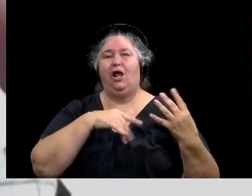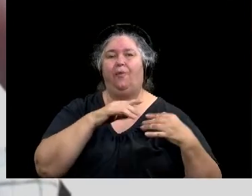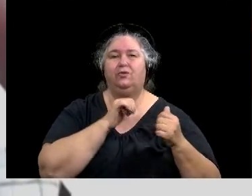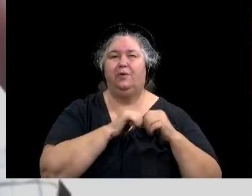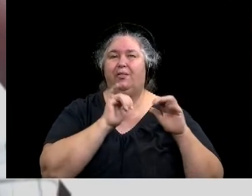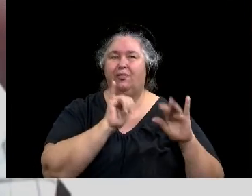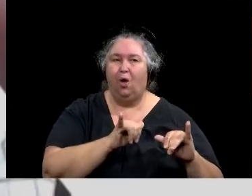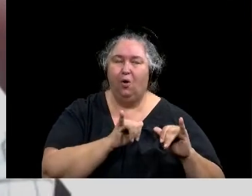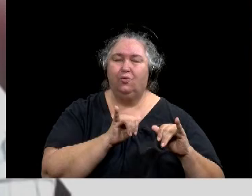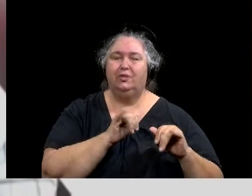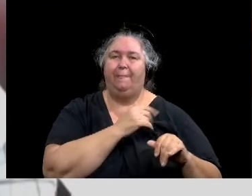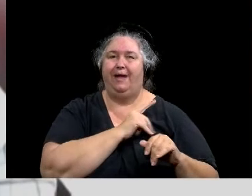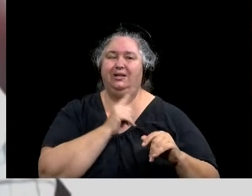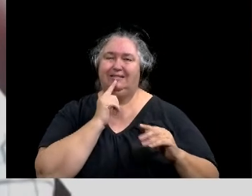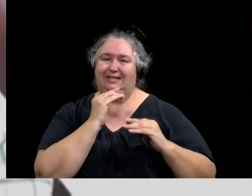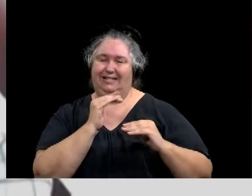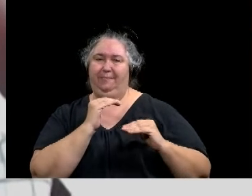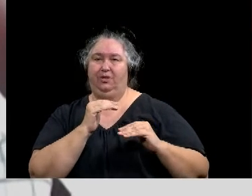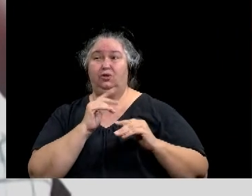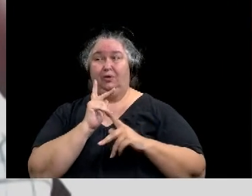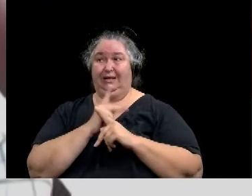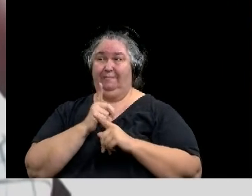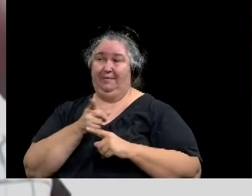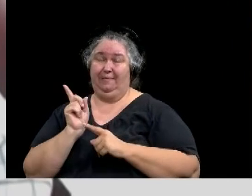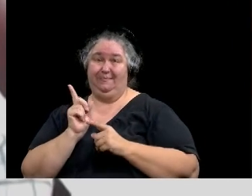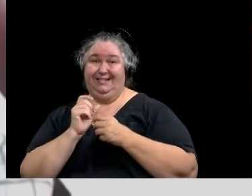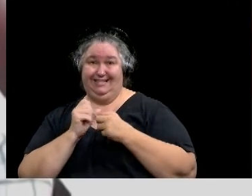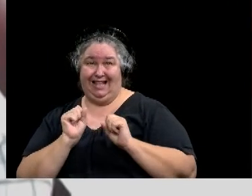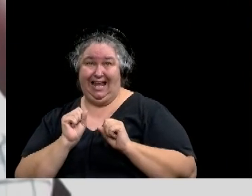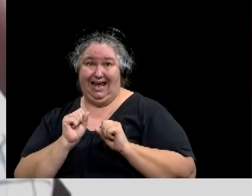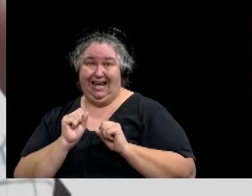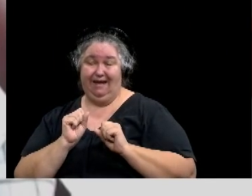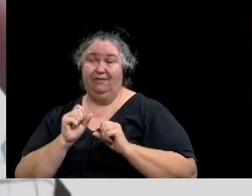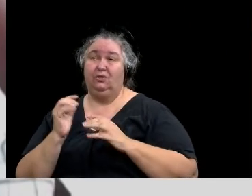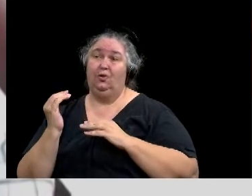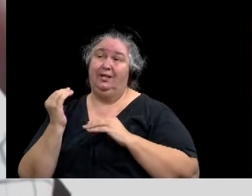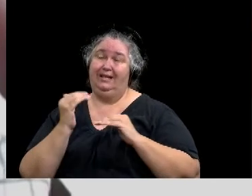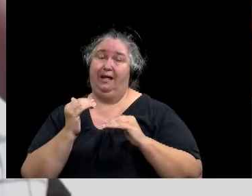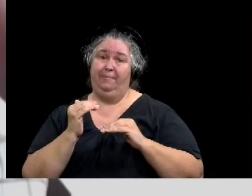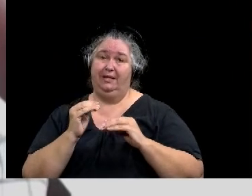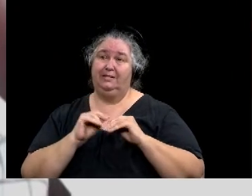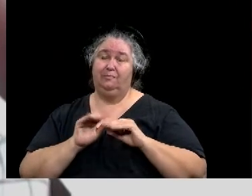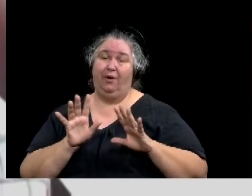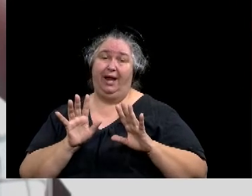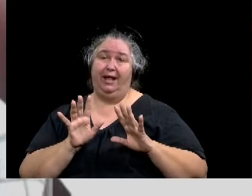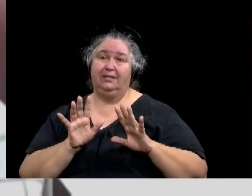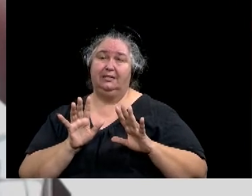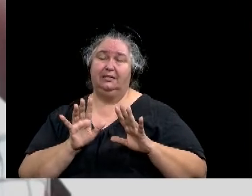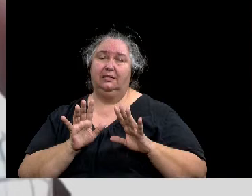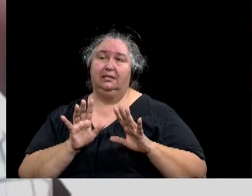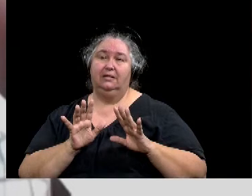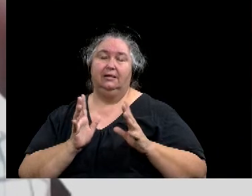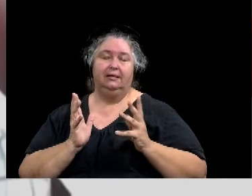pueden dar con los demás las limitaciones